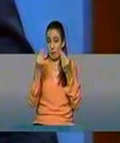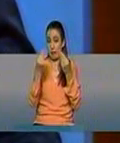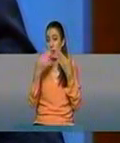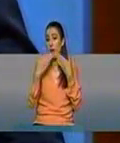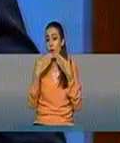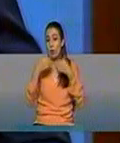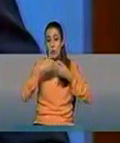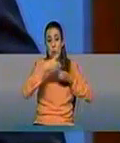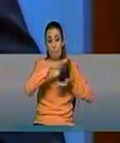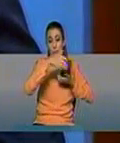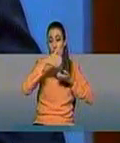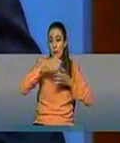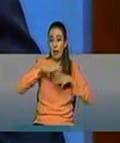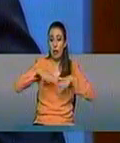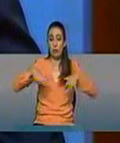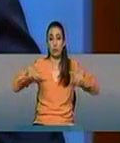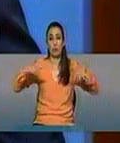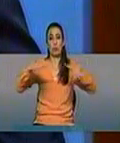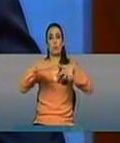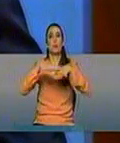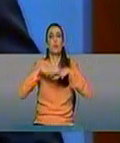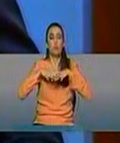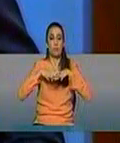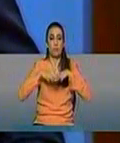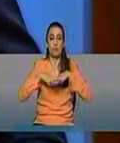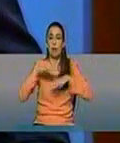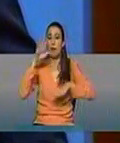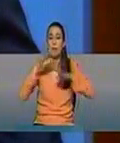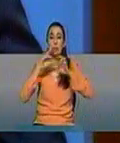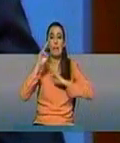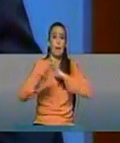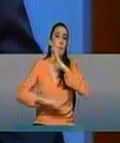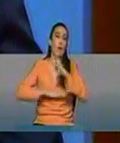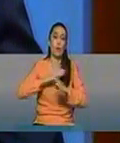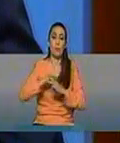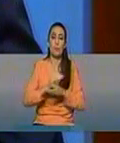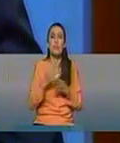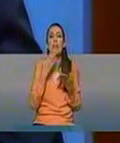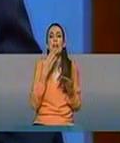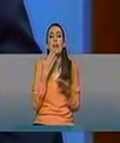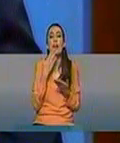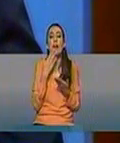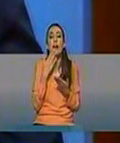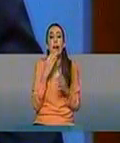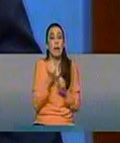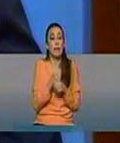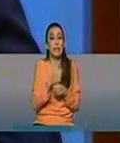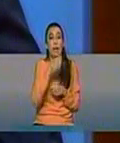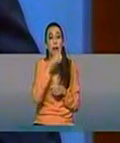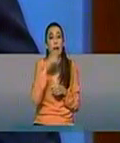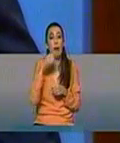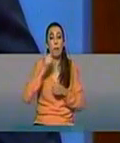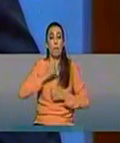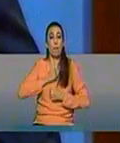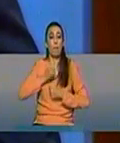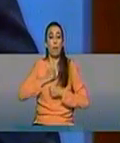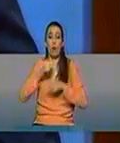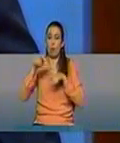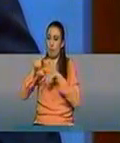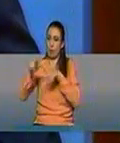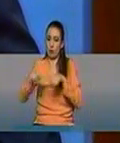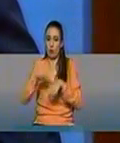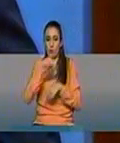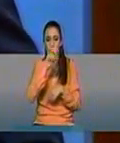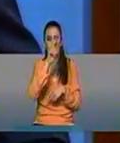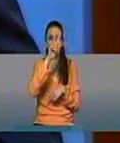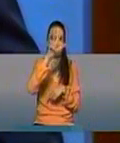una distribución amplia. Ajá. Por lo tanto, alrededor del mundo lo que hacen las cervecerías artesanales es tener sus propios locales, pues tener uno, dos,